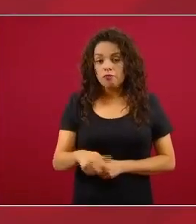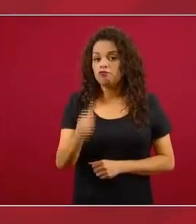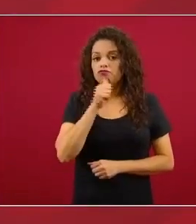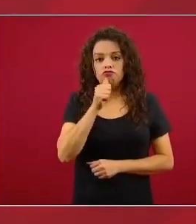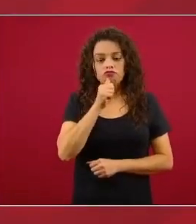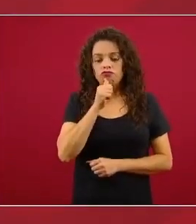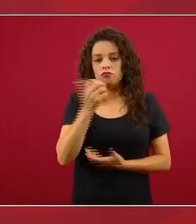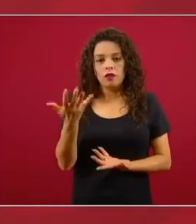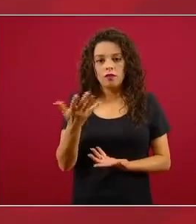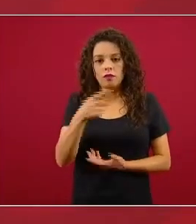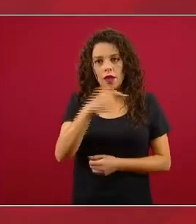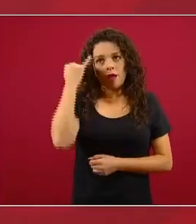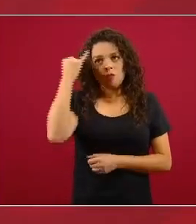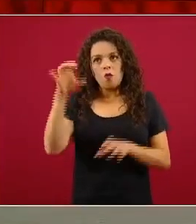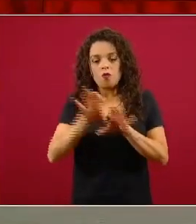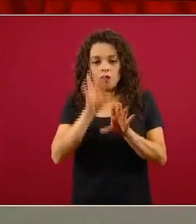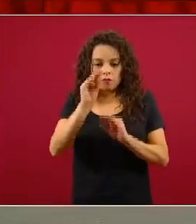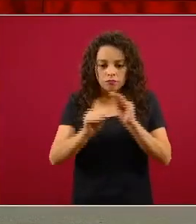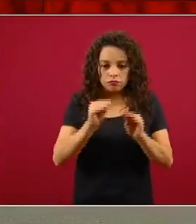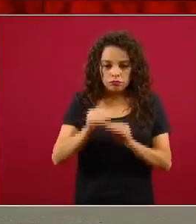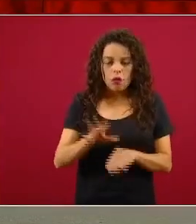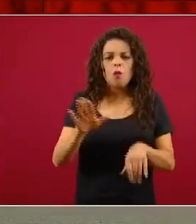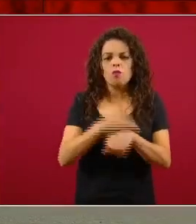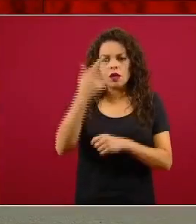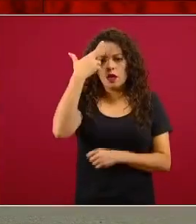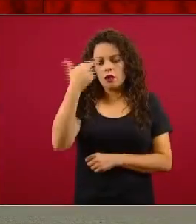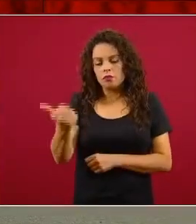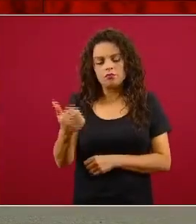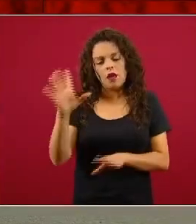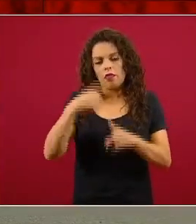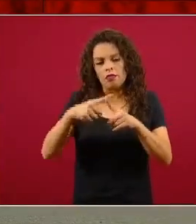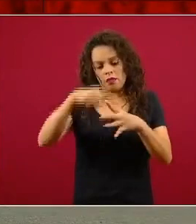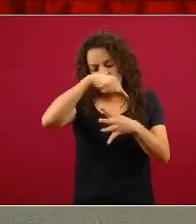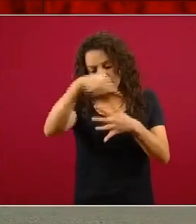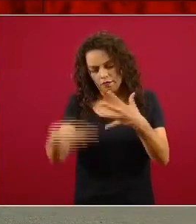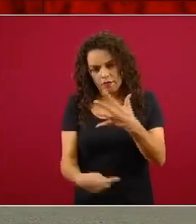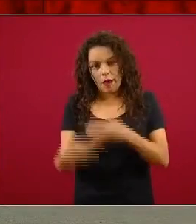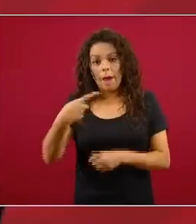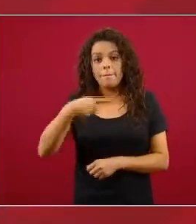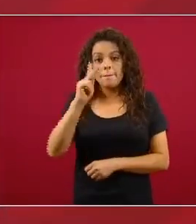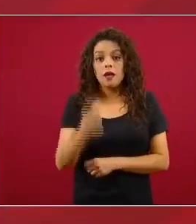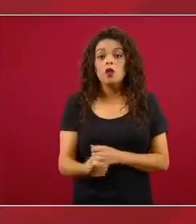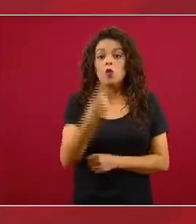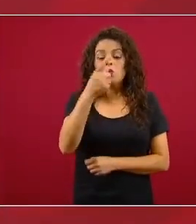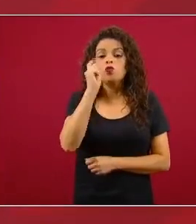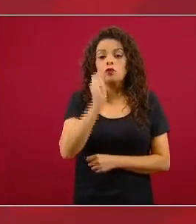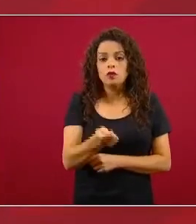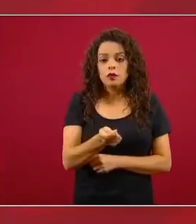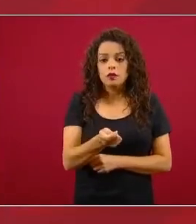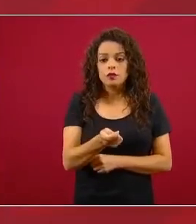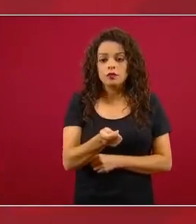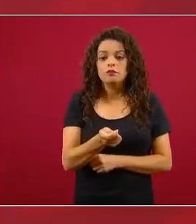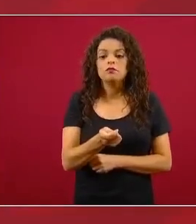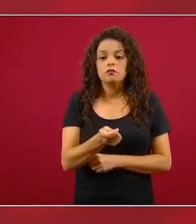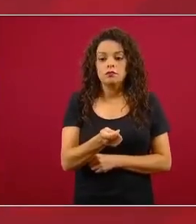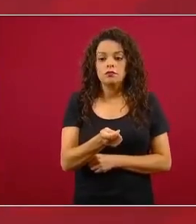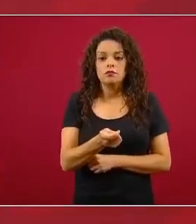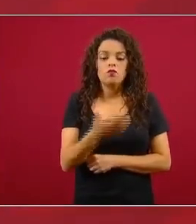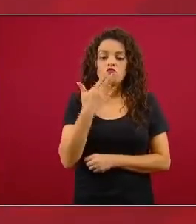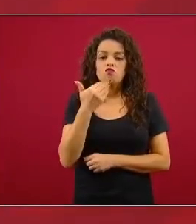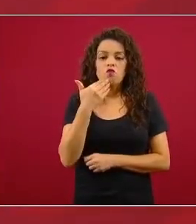medida. Razones son varias, pero una de ellas incluye esta inestabilidad en el mercado global de